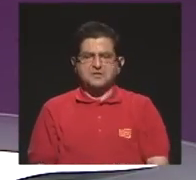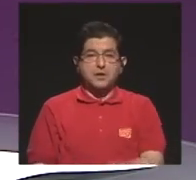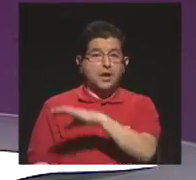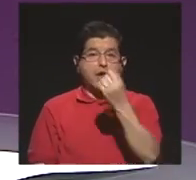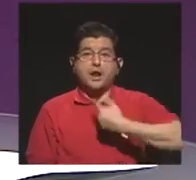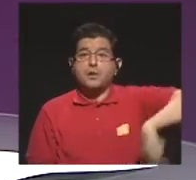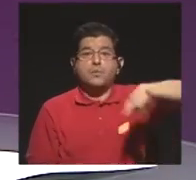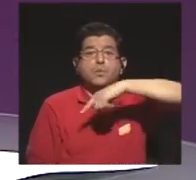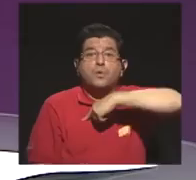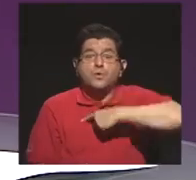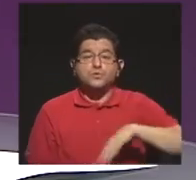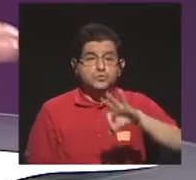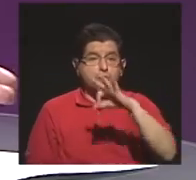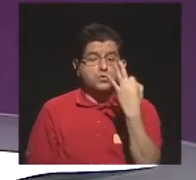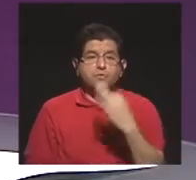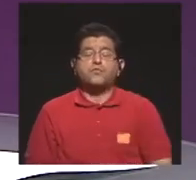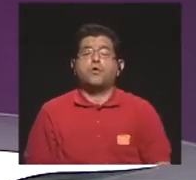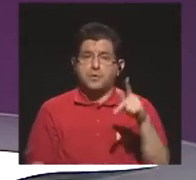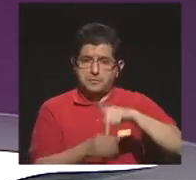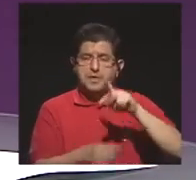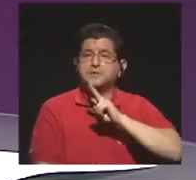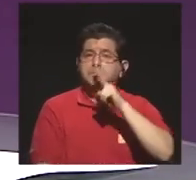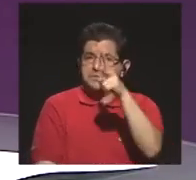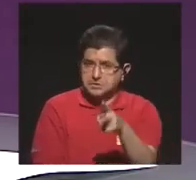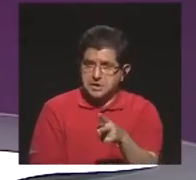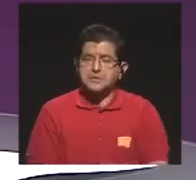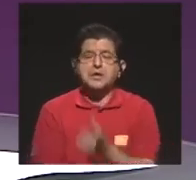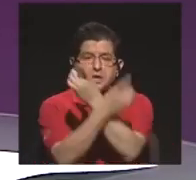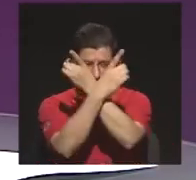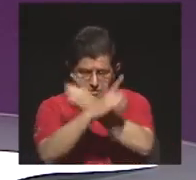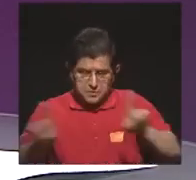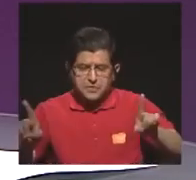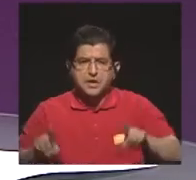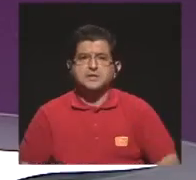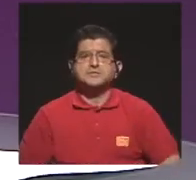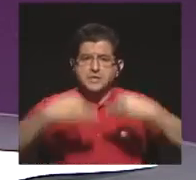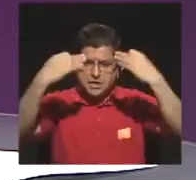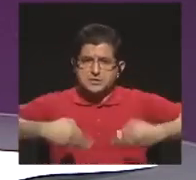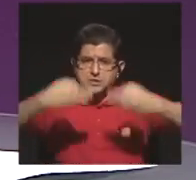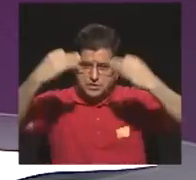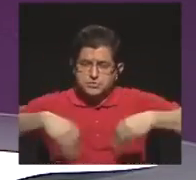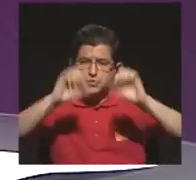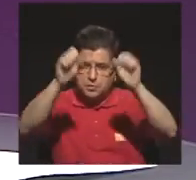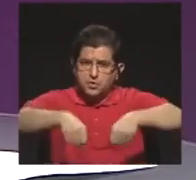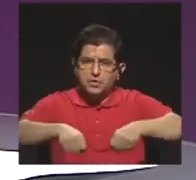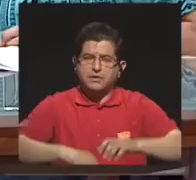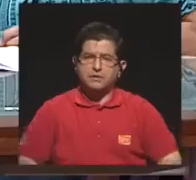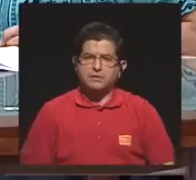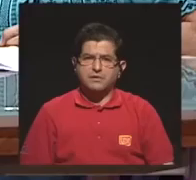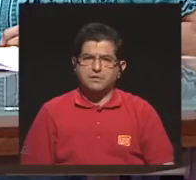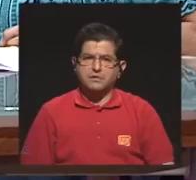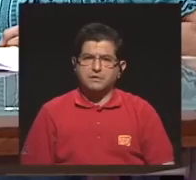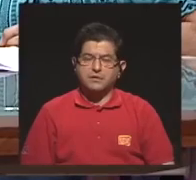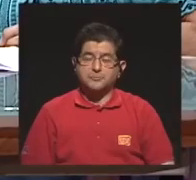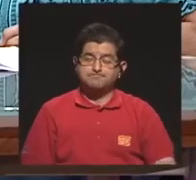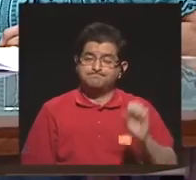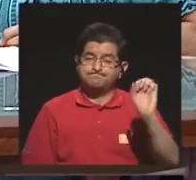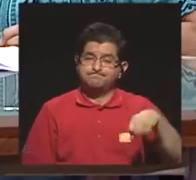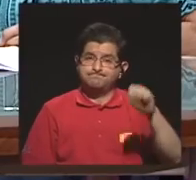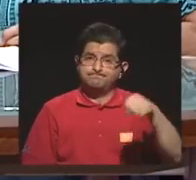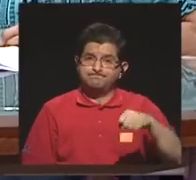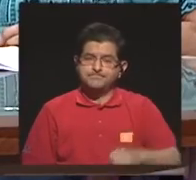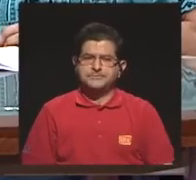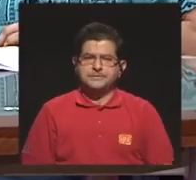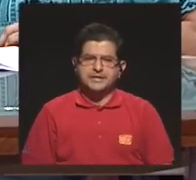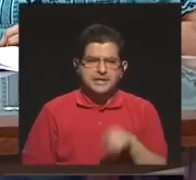o vamos a ejercer formas más participativas, más democráticas para la toma de decisiones. En ese sentido, sí hay que hacer